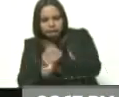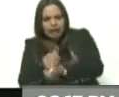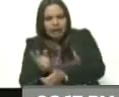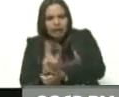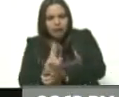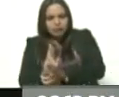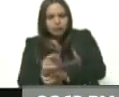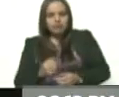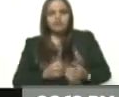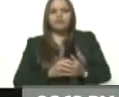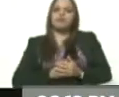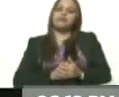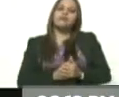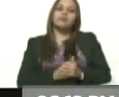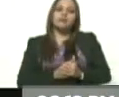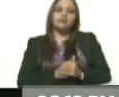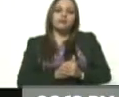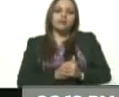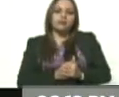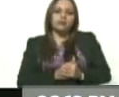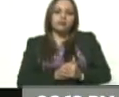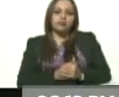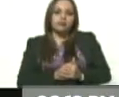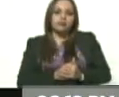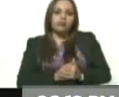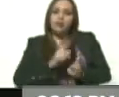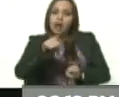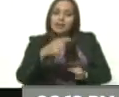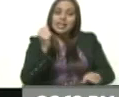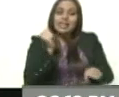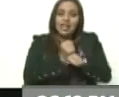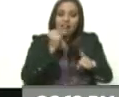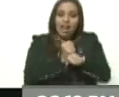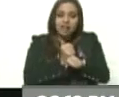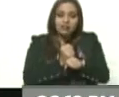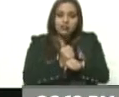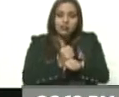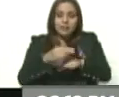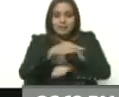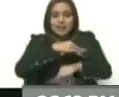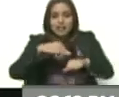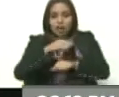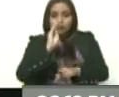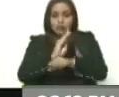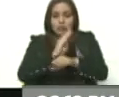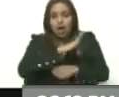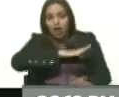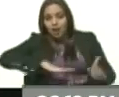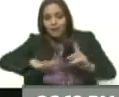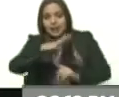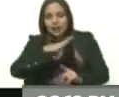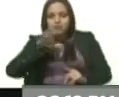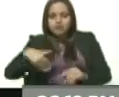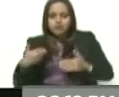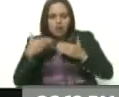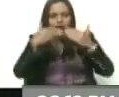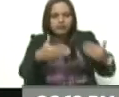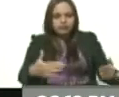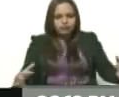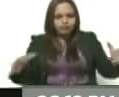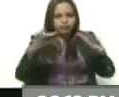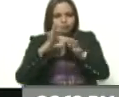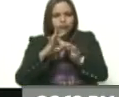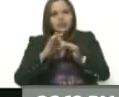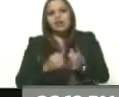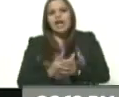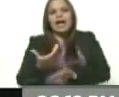de calor. Y estamos también trabajando con el Ministerio de Ecosocialismo para avanzar junto a